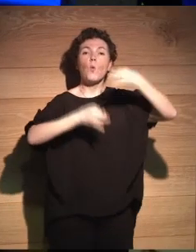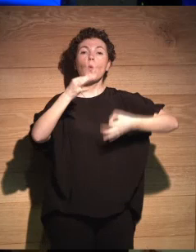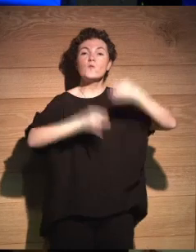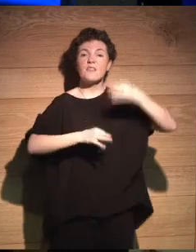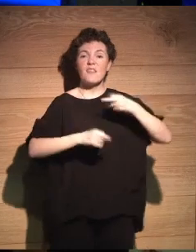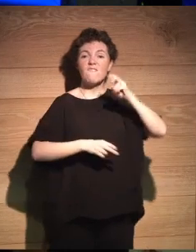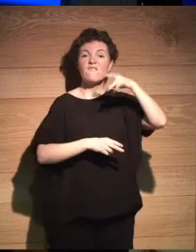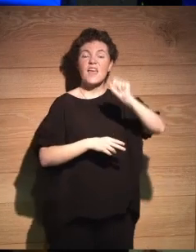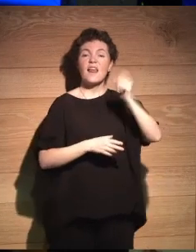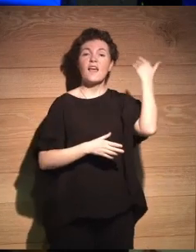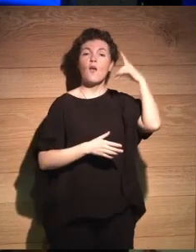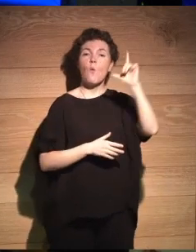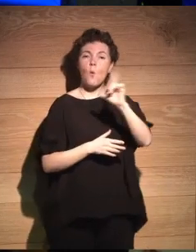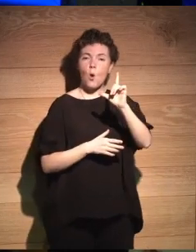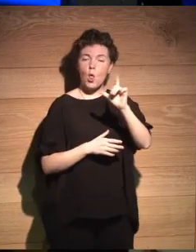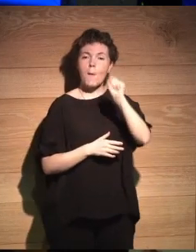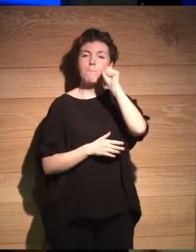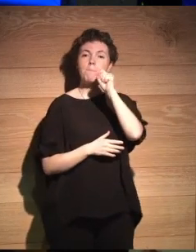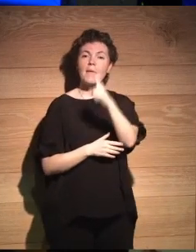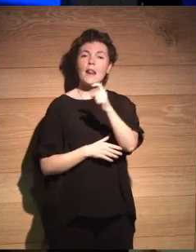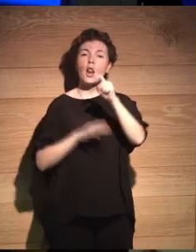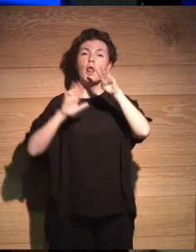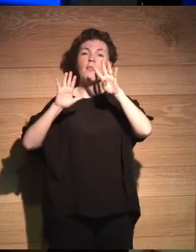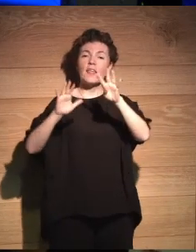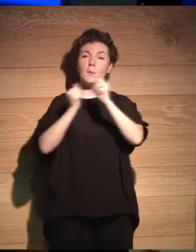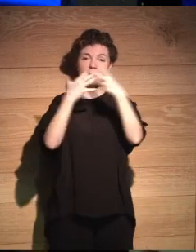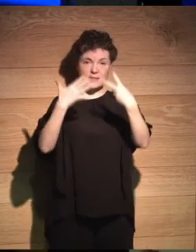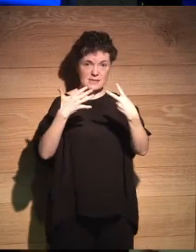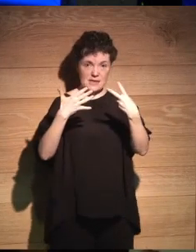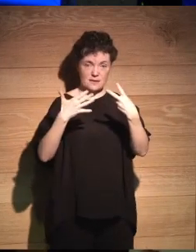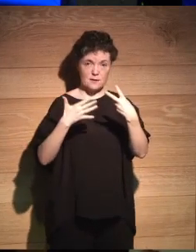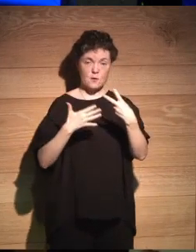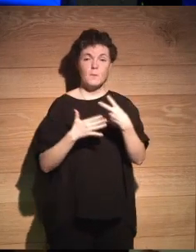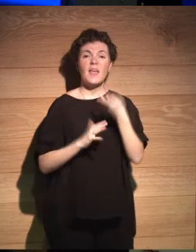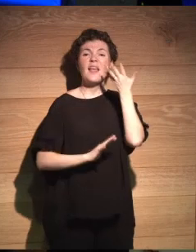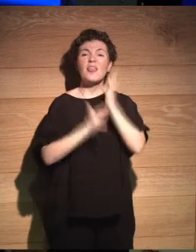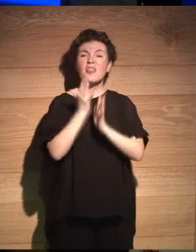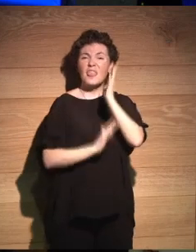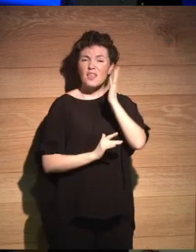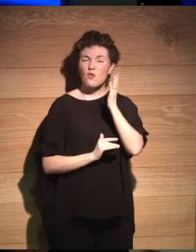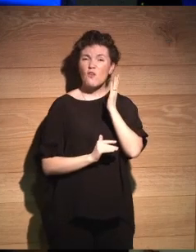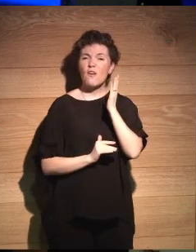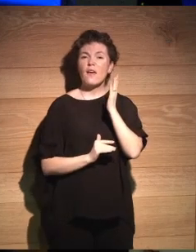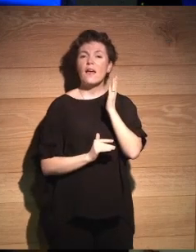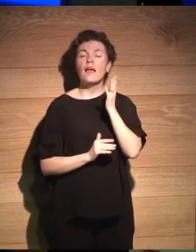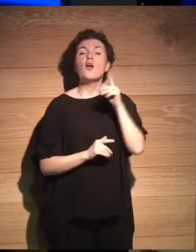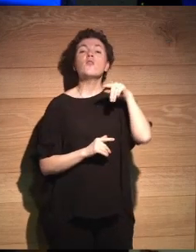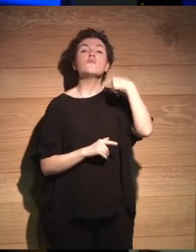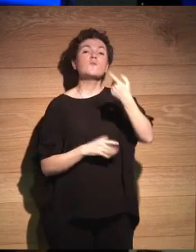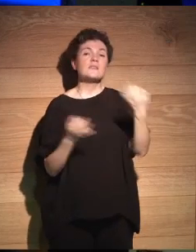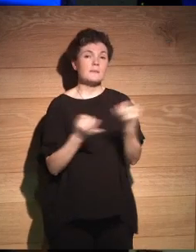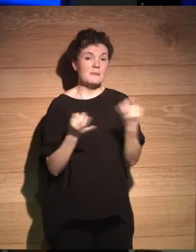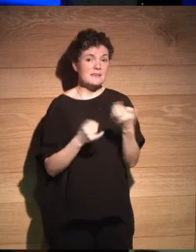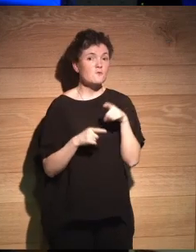Justicia en Viena en julio de 1927. Entre otros efectos, ese incendio y lo que pasó